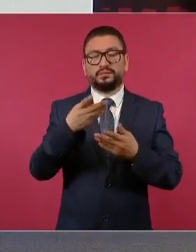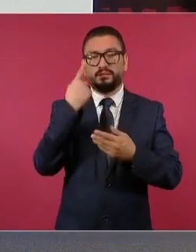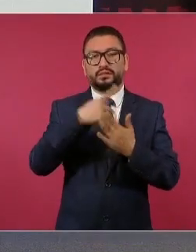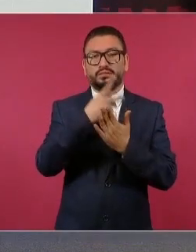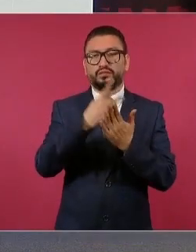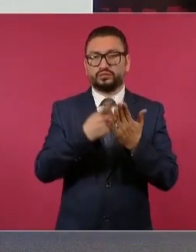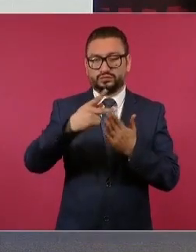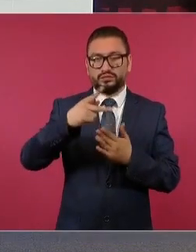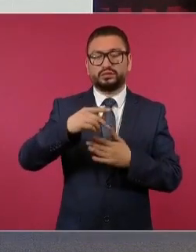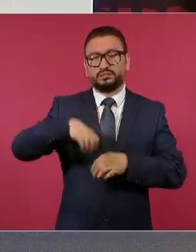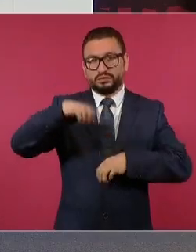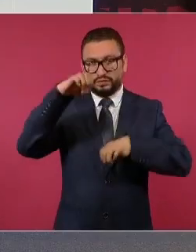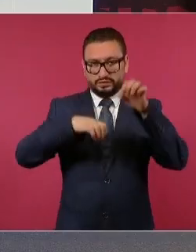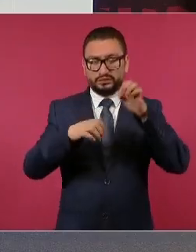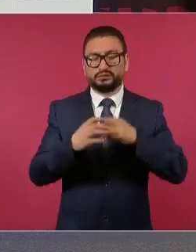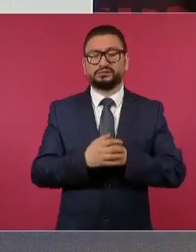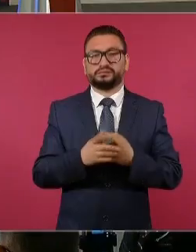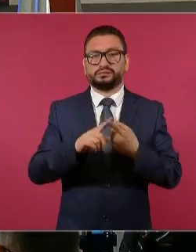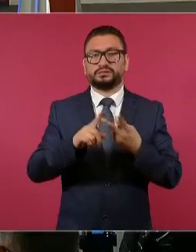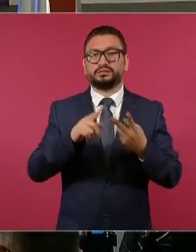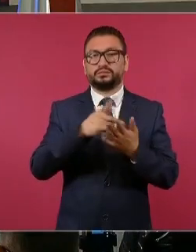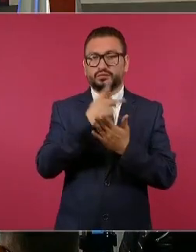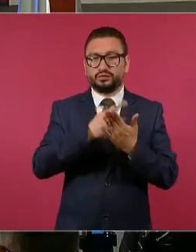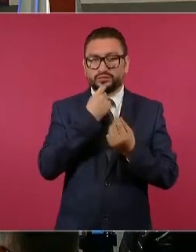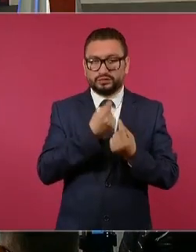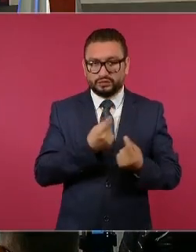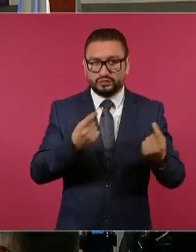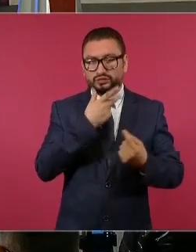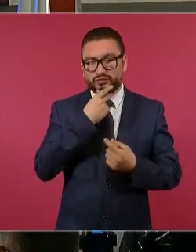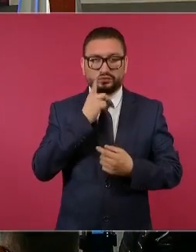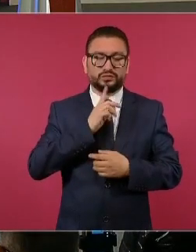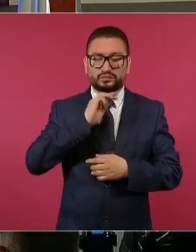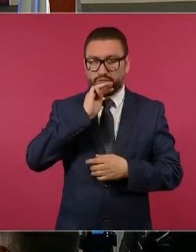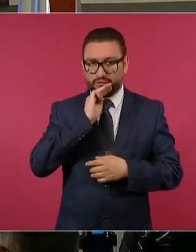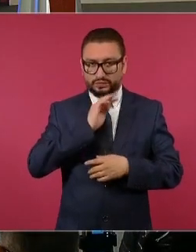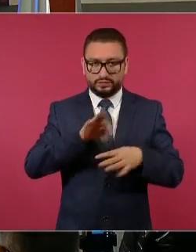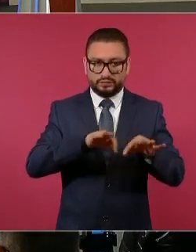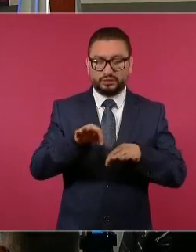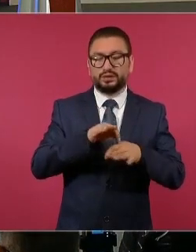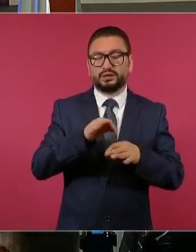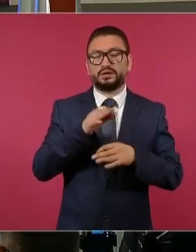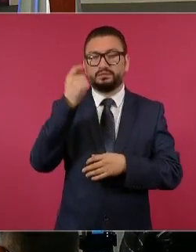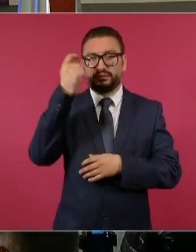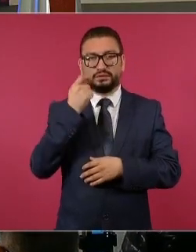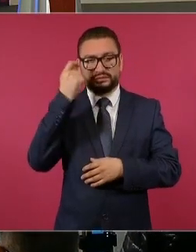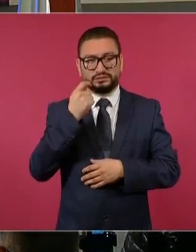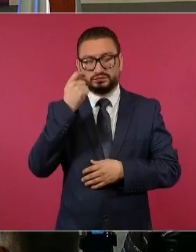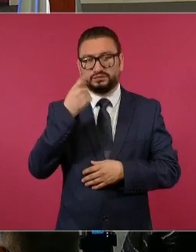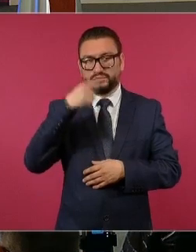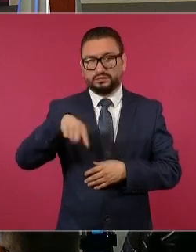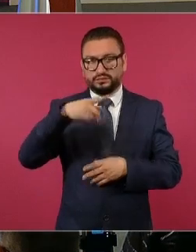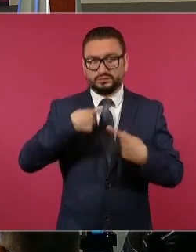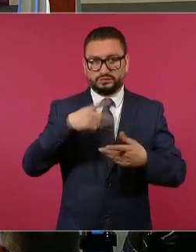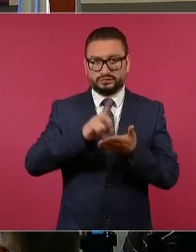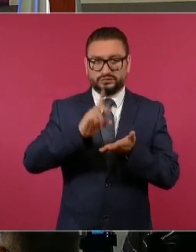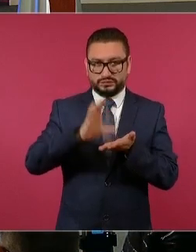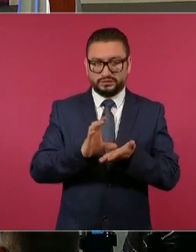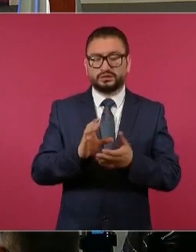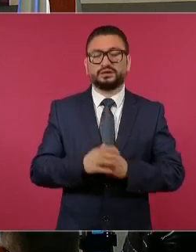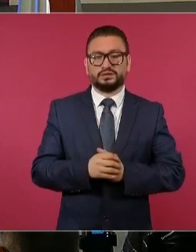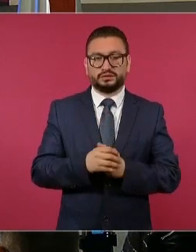de adulto mayor, al programa de niñas y niños hijos de madres trabajadoras, a la pensión para personas con